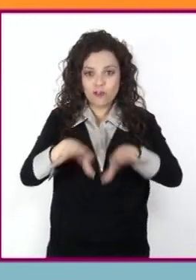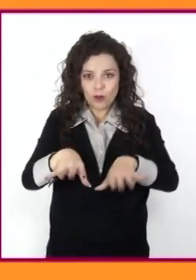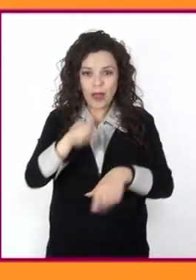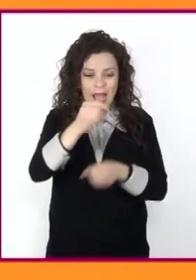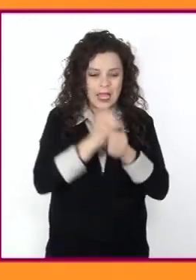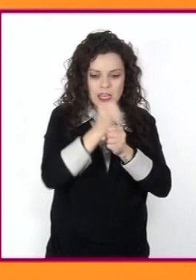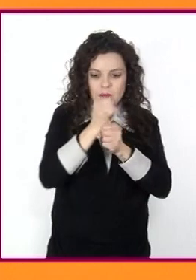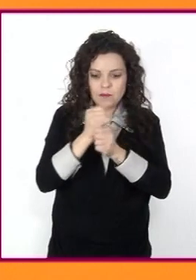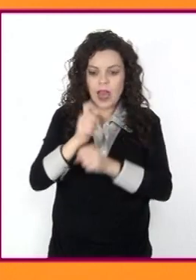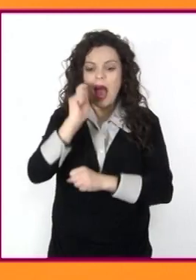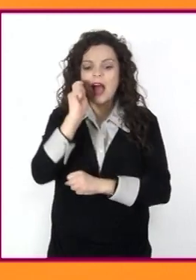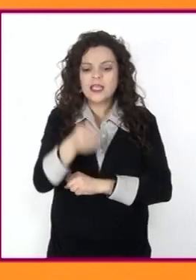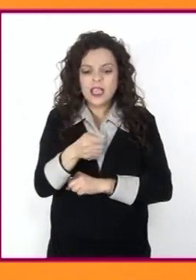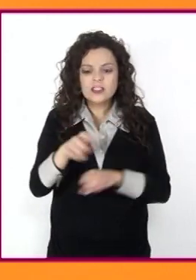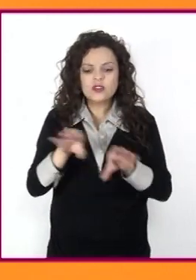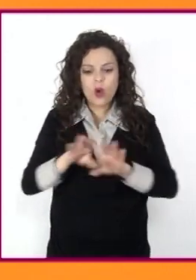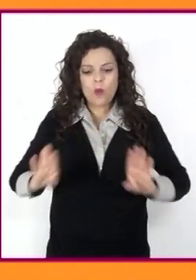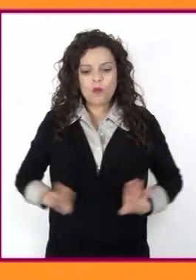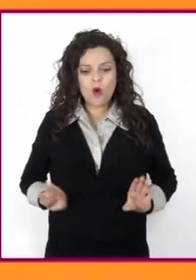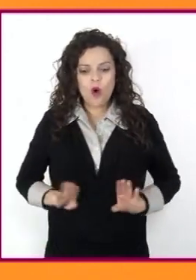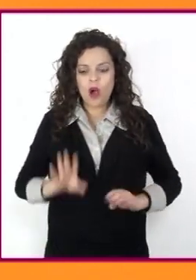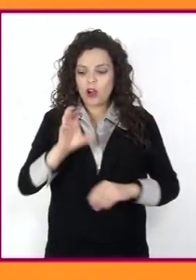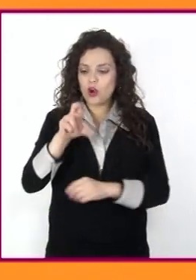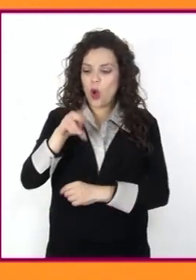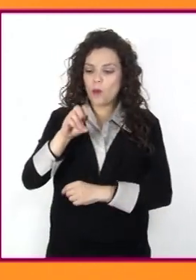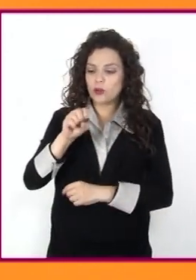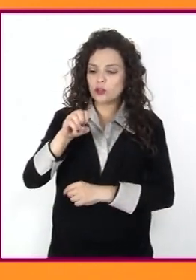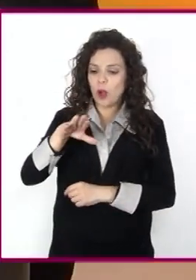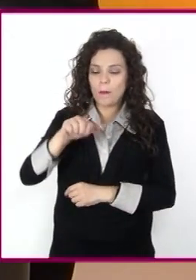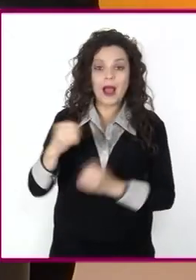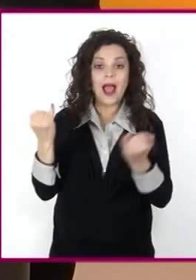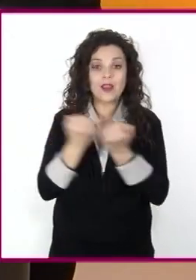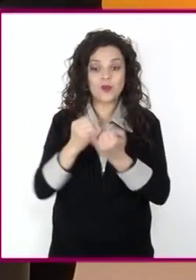cromosoma. Pueden retomar la que conocimos el día de hoy.